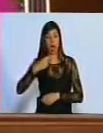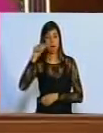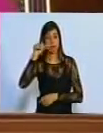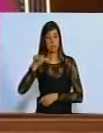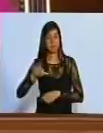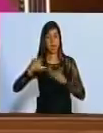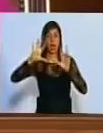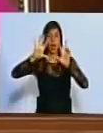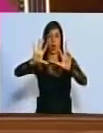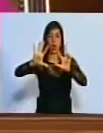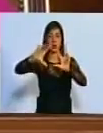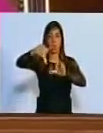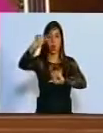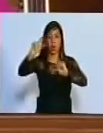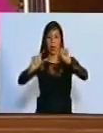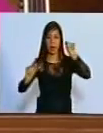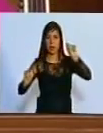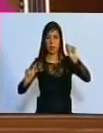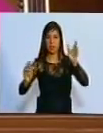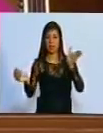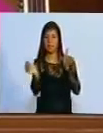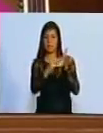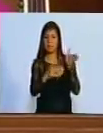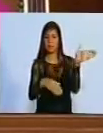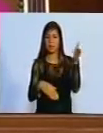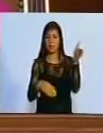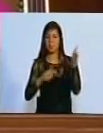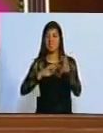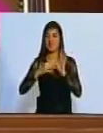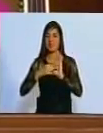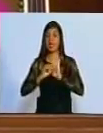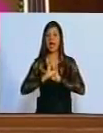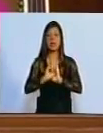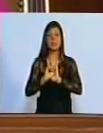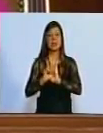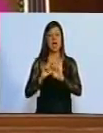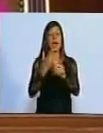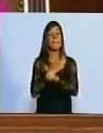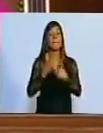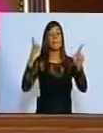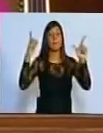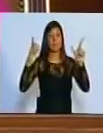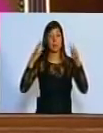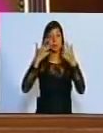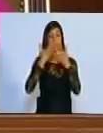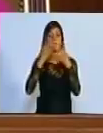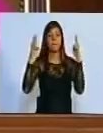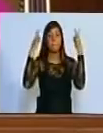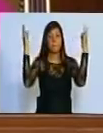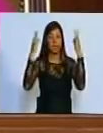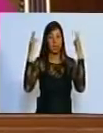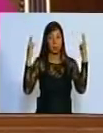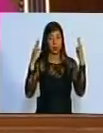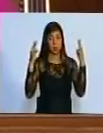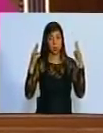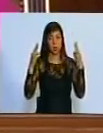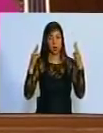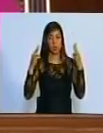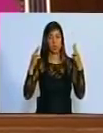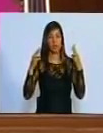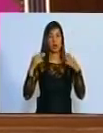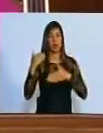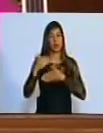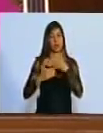octava estrella, y lo dijo nuestro comandante Chávez, es símbolo de victoria. De victoria en el proceso de